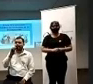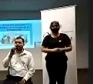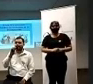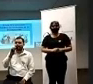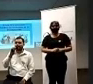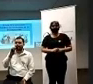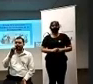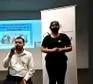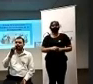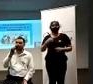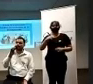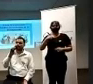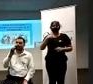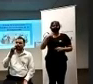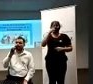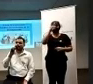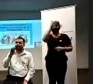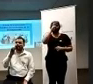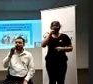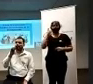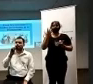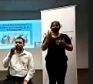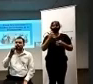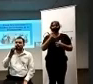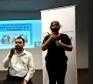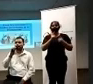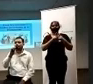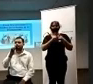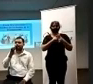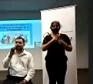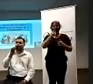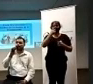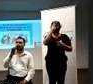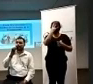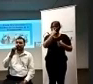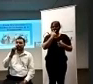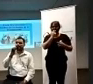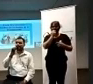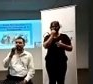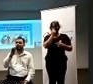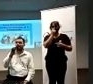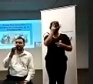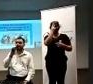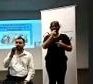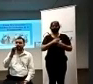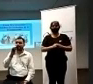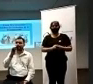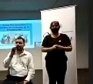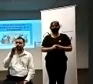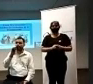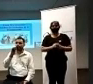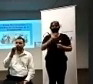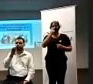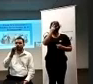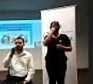la discapacidad visual, pero esto lo podemos trasladar a todas las discapacidades, y más a la discapacidad física, por